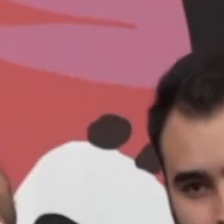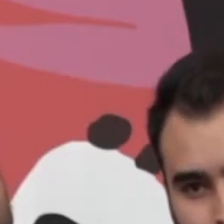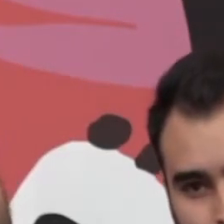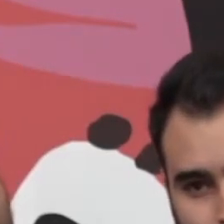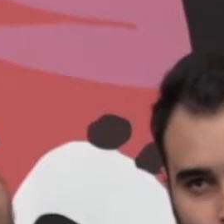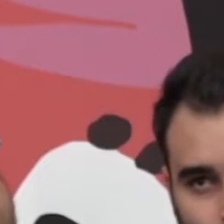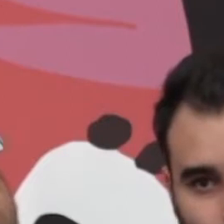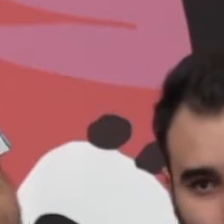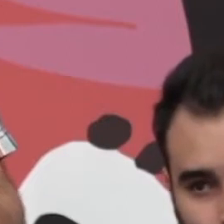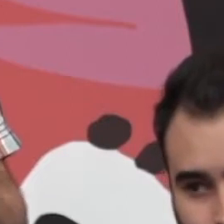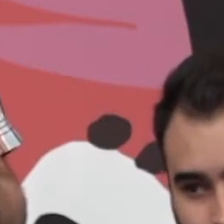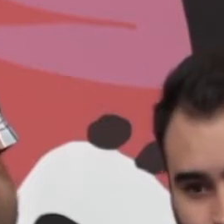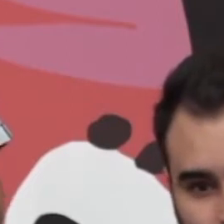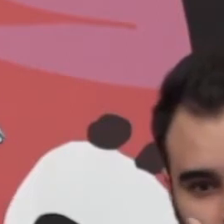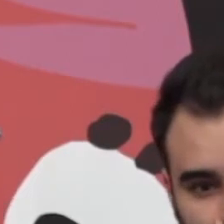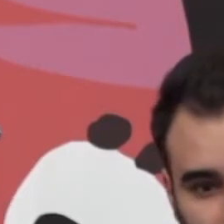especial Universidad de Podemos.